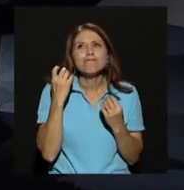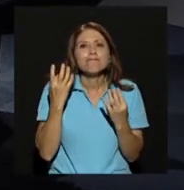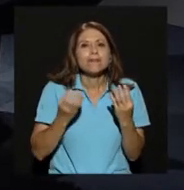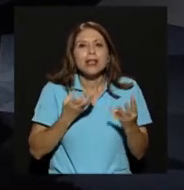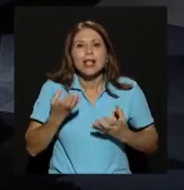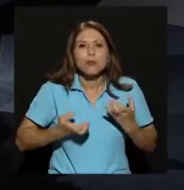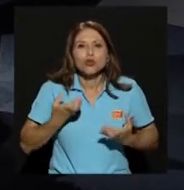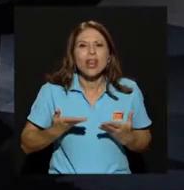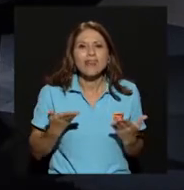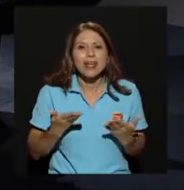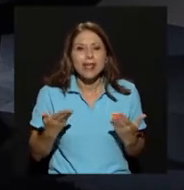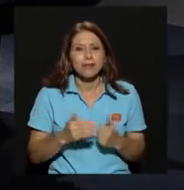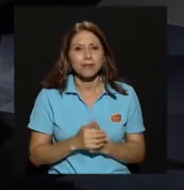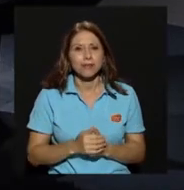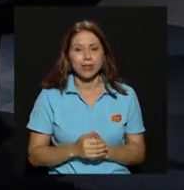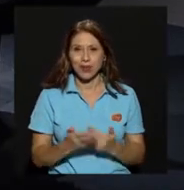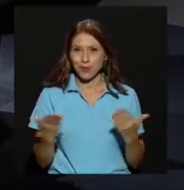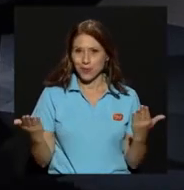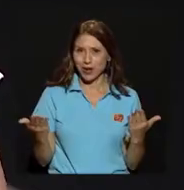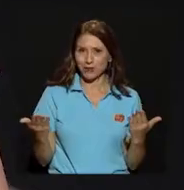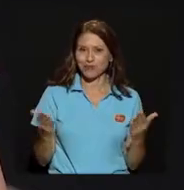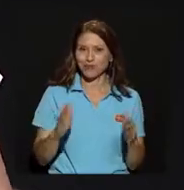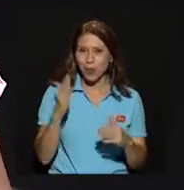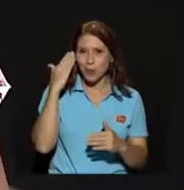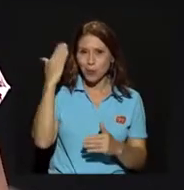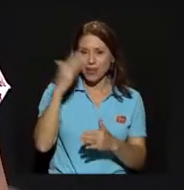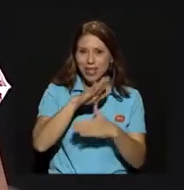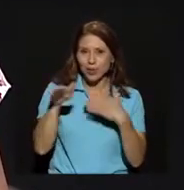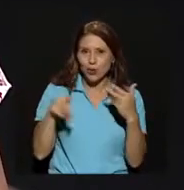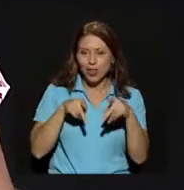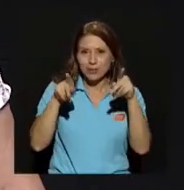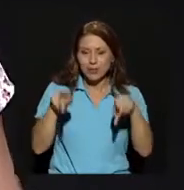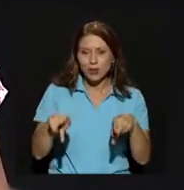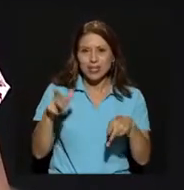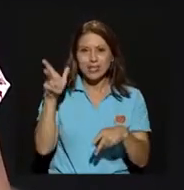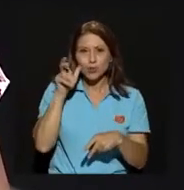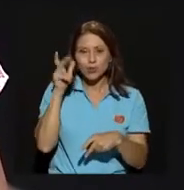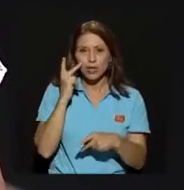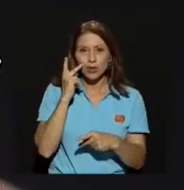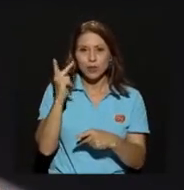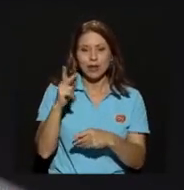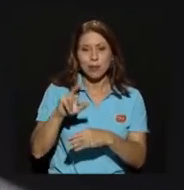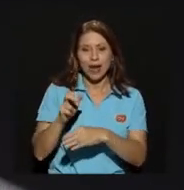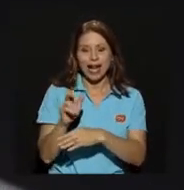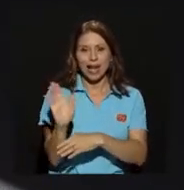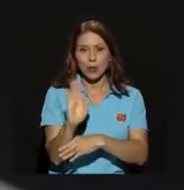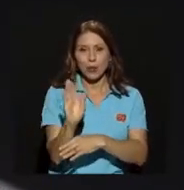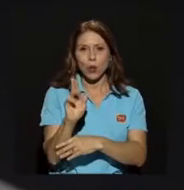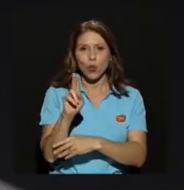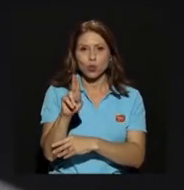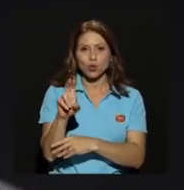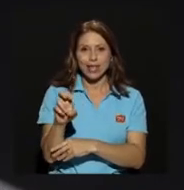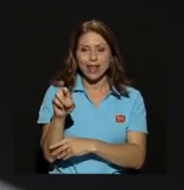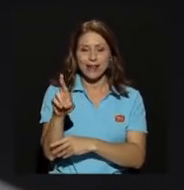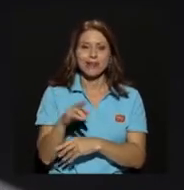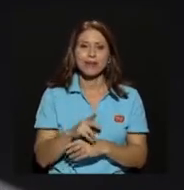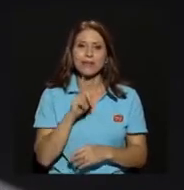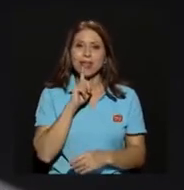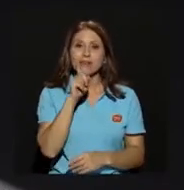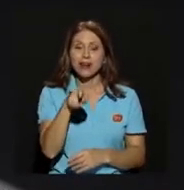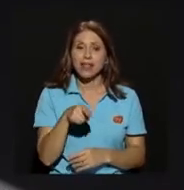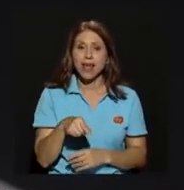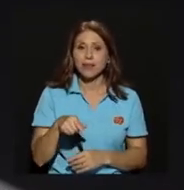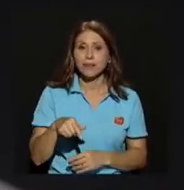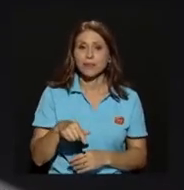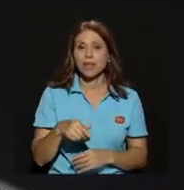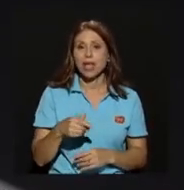movían? Bueno, buenas a todas las personas que nos escuchan y nos ven por el canal UCR. En realidad,